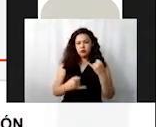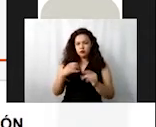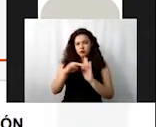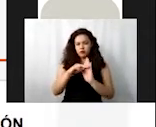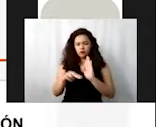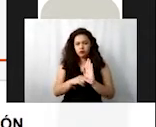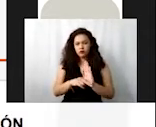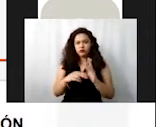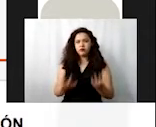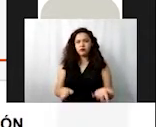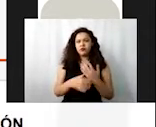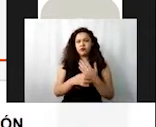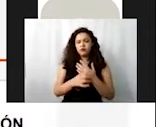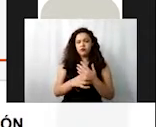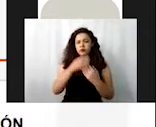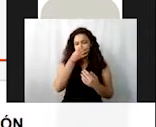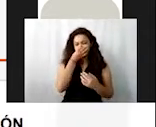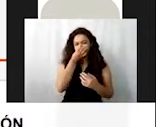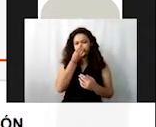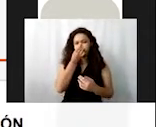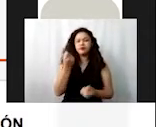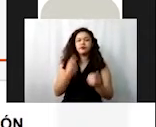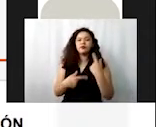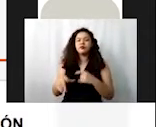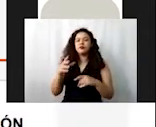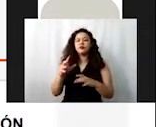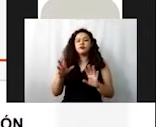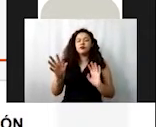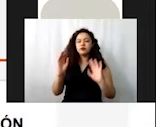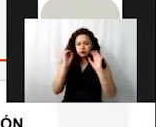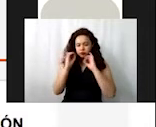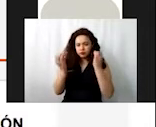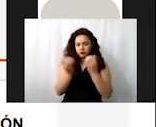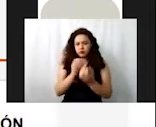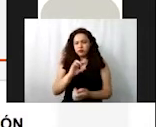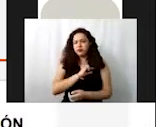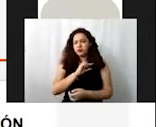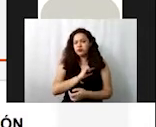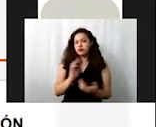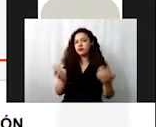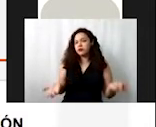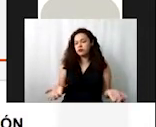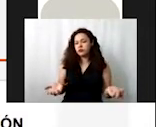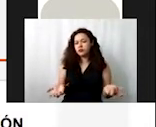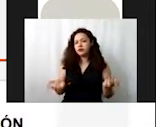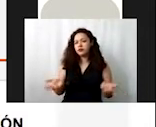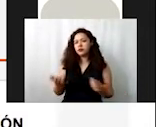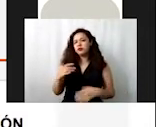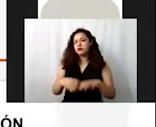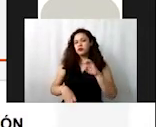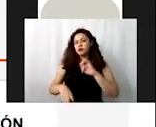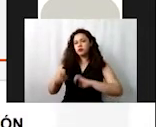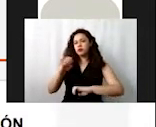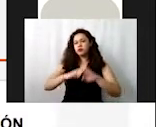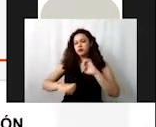aquí se menciona, algunas organizaciones privadas no lo ponen porque, pues, como son empresas, como